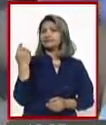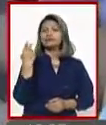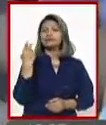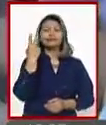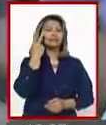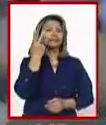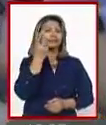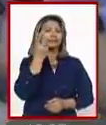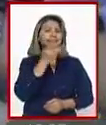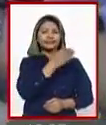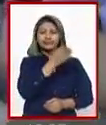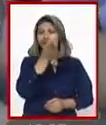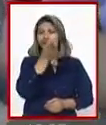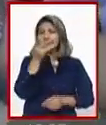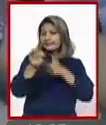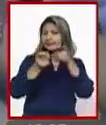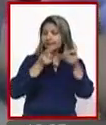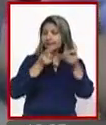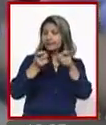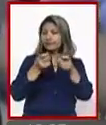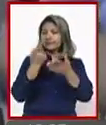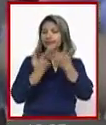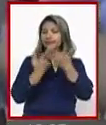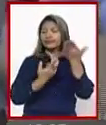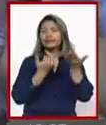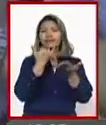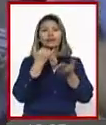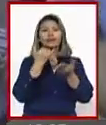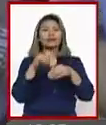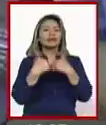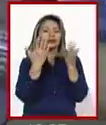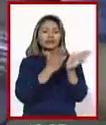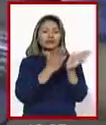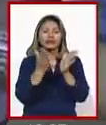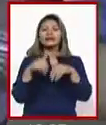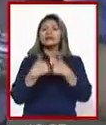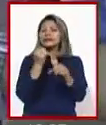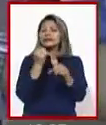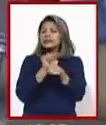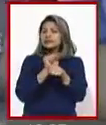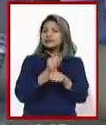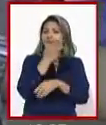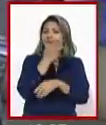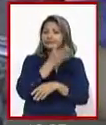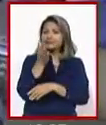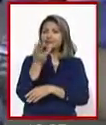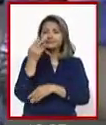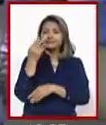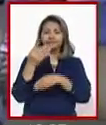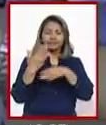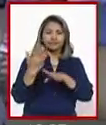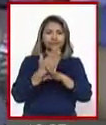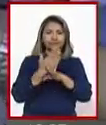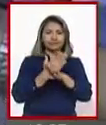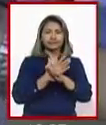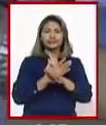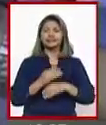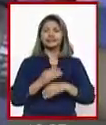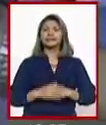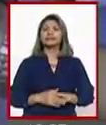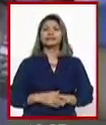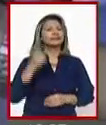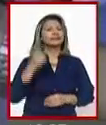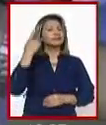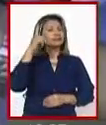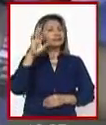viniendo permanentemente a fiscalizar, a ver qué es lo que se hace, cómo se organiza, cómo se trabaja, cómo avanza esto que para él es